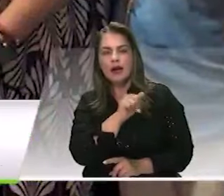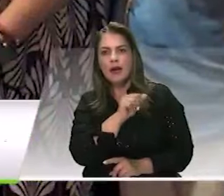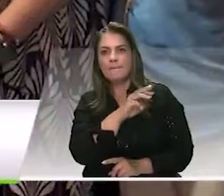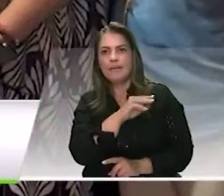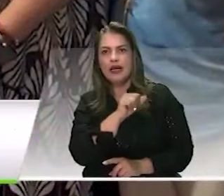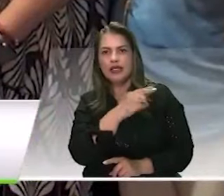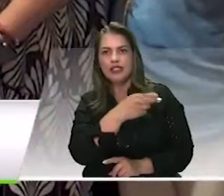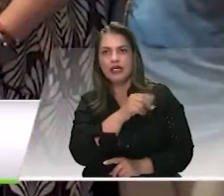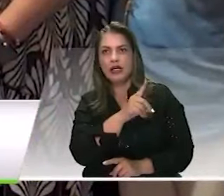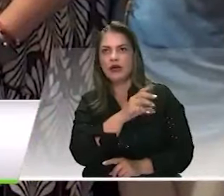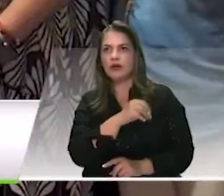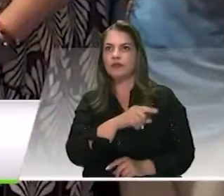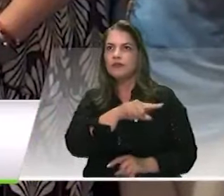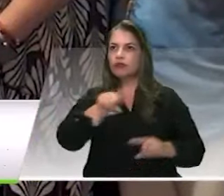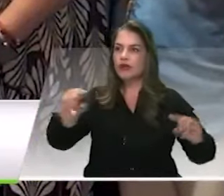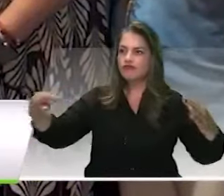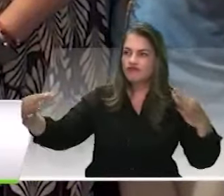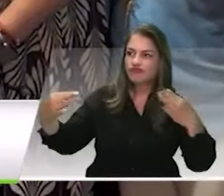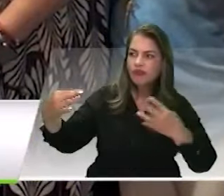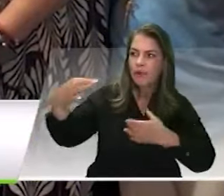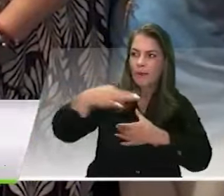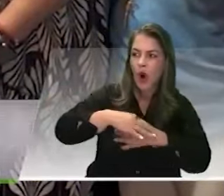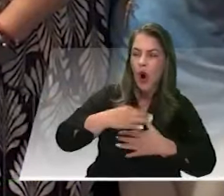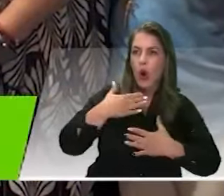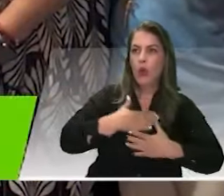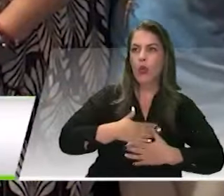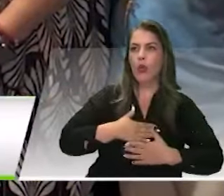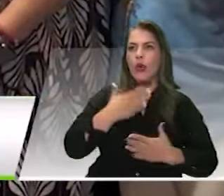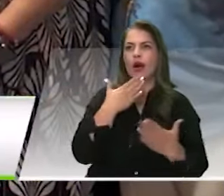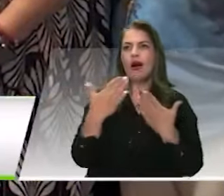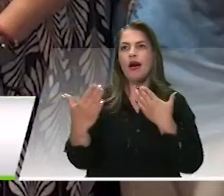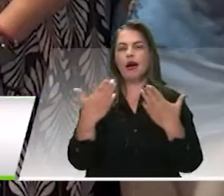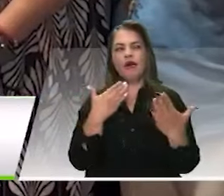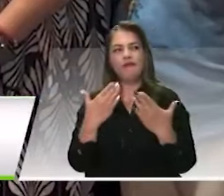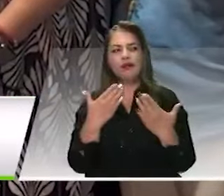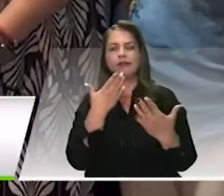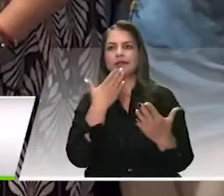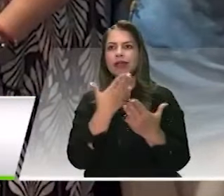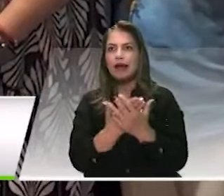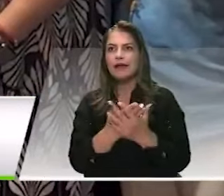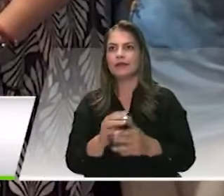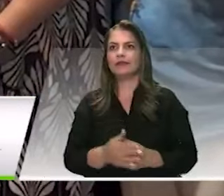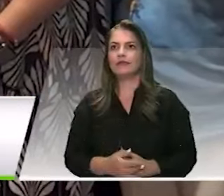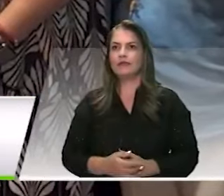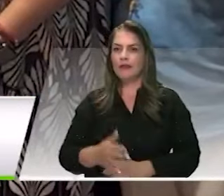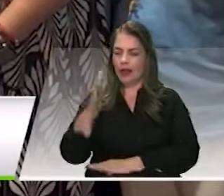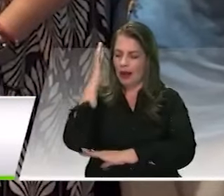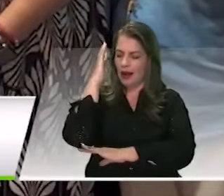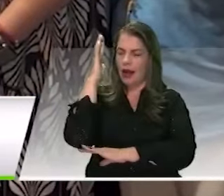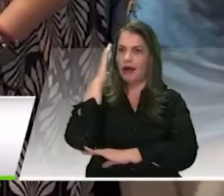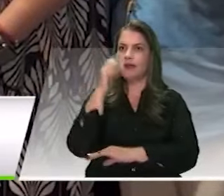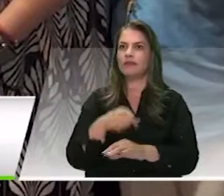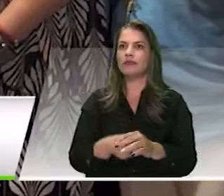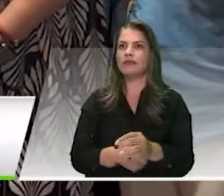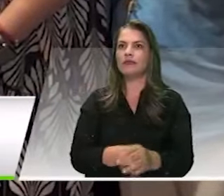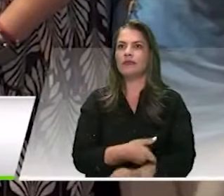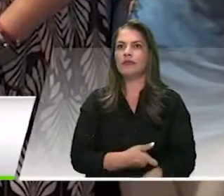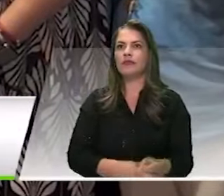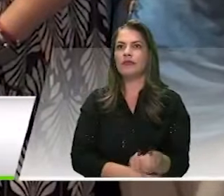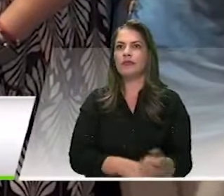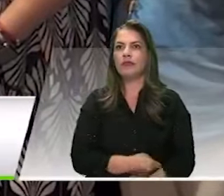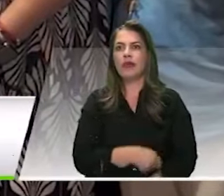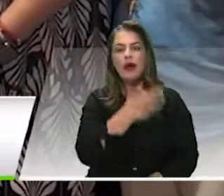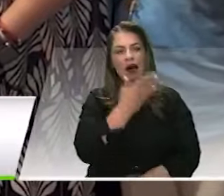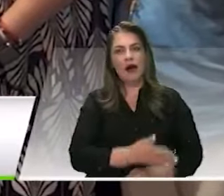todo por la confianza que yo veo que se ha depositado no solamente en mí sino en la palabra y en los actos de María Corina que Seguiremos